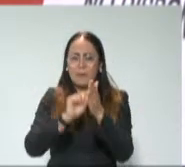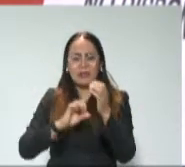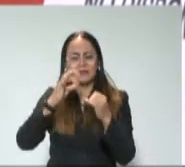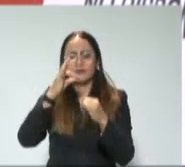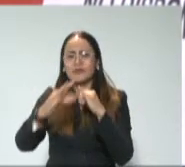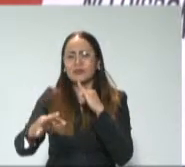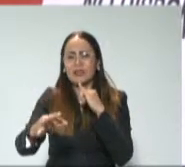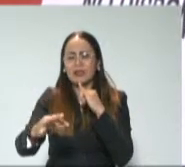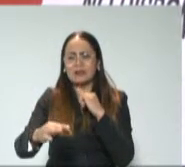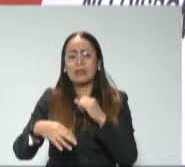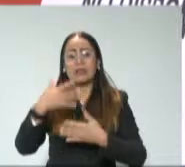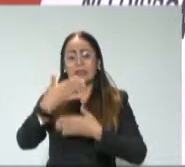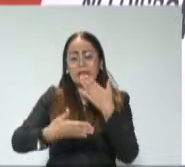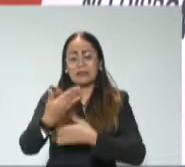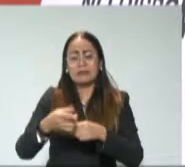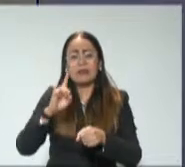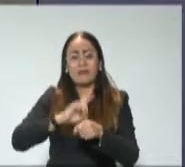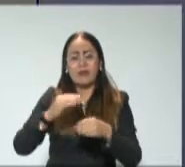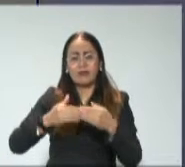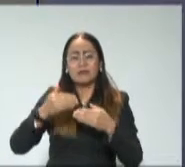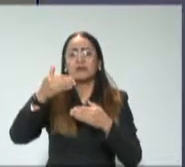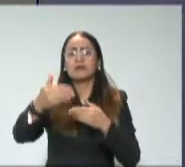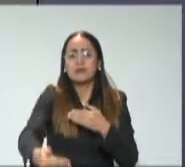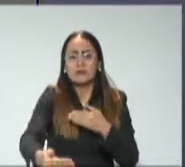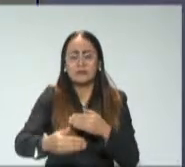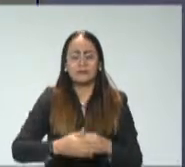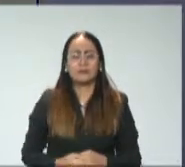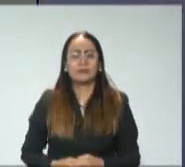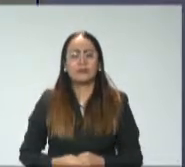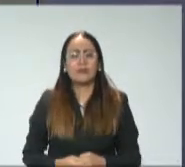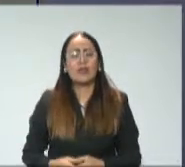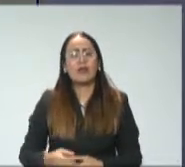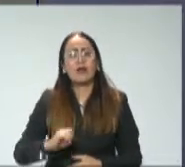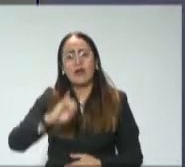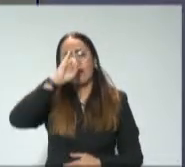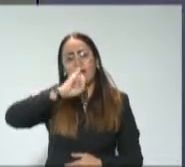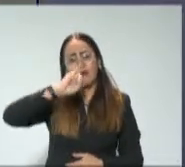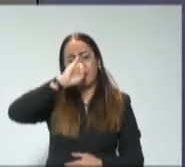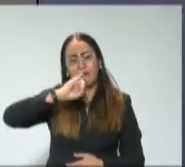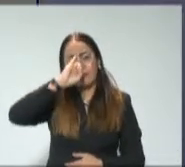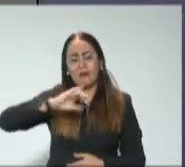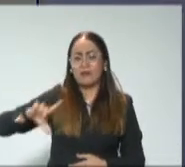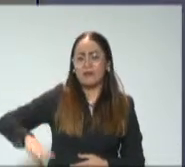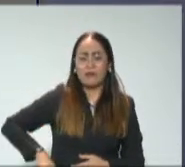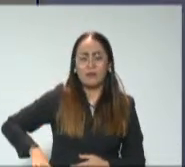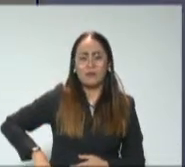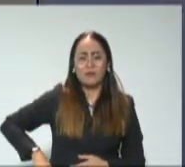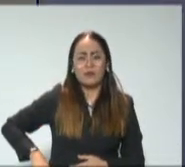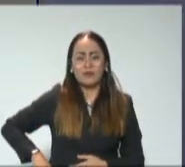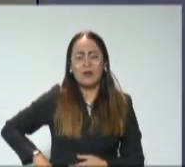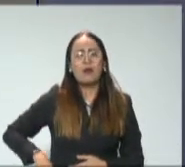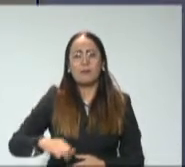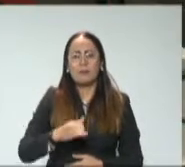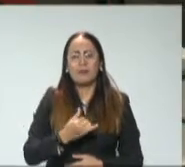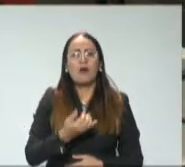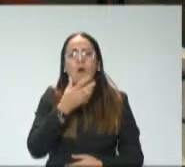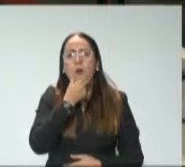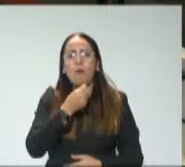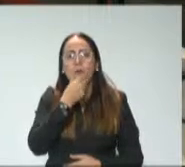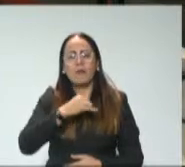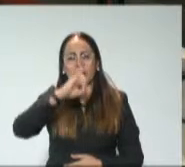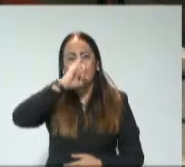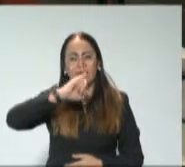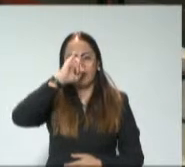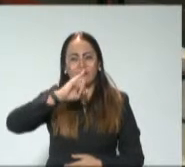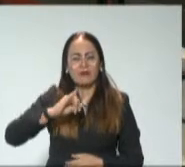a 15 días del sismo y resulta que la jefa de gobierno en ese momento el jefe de gobierno no era